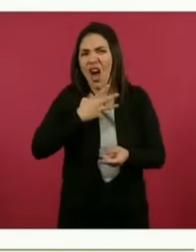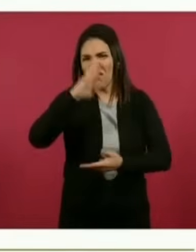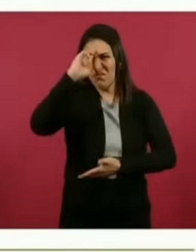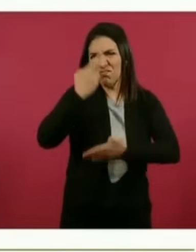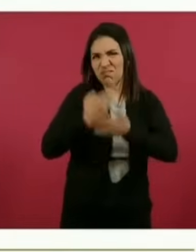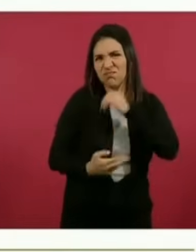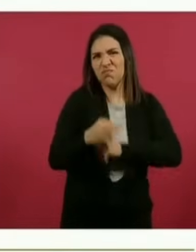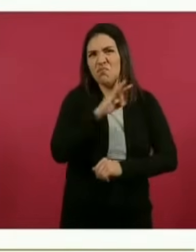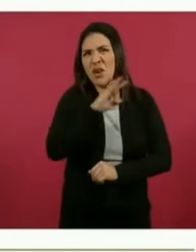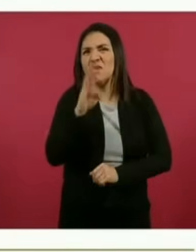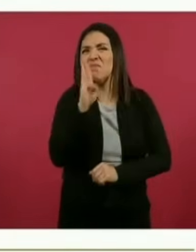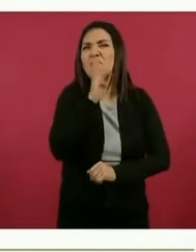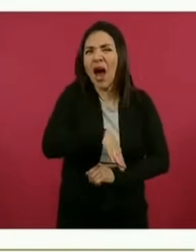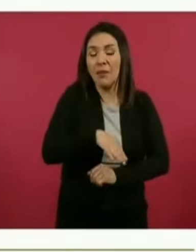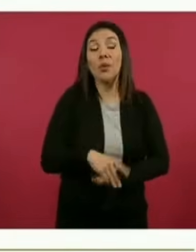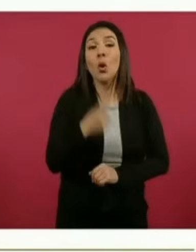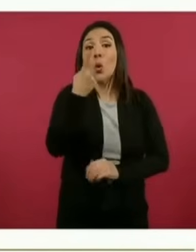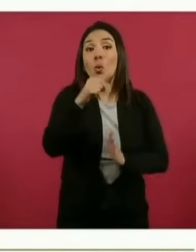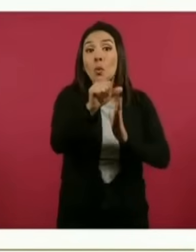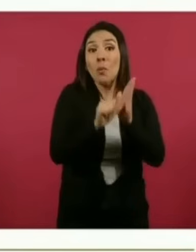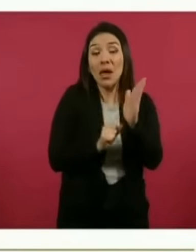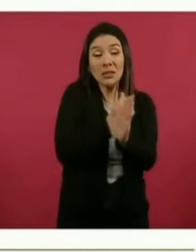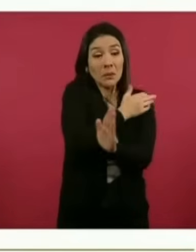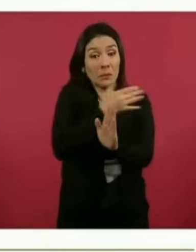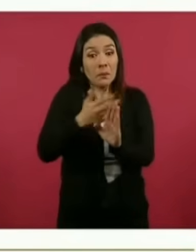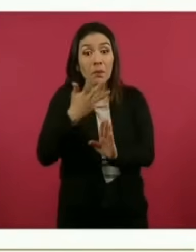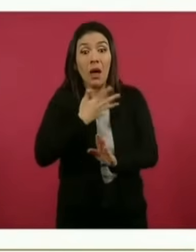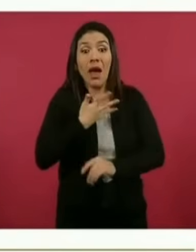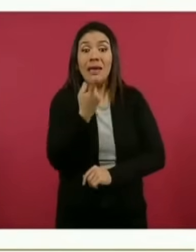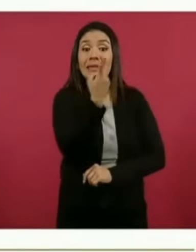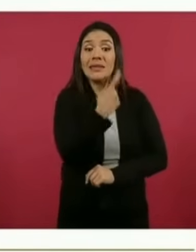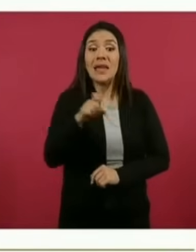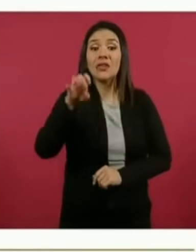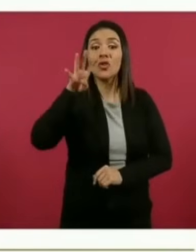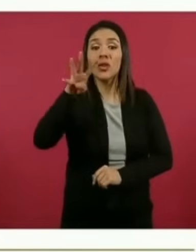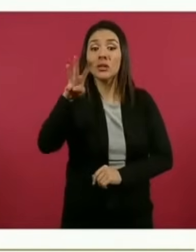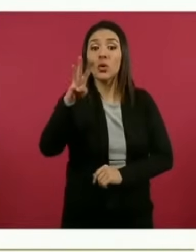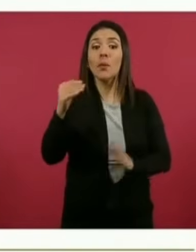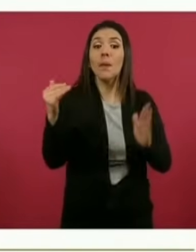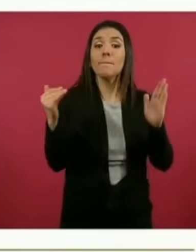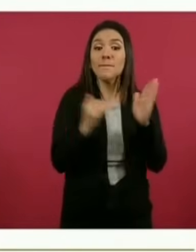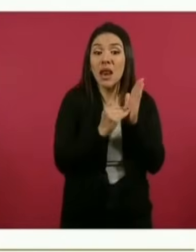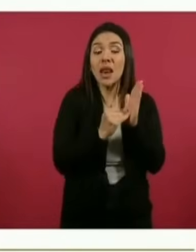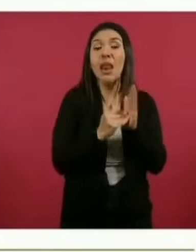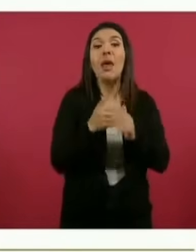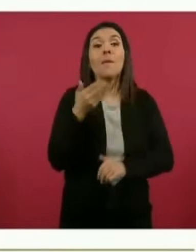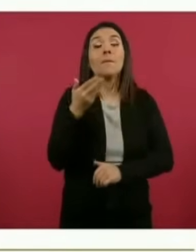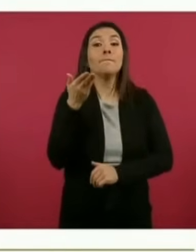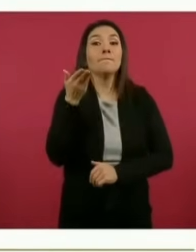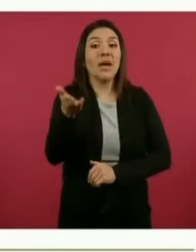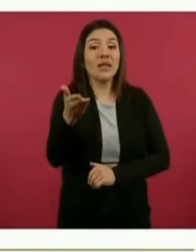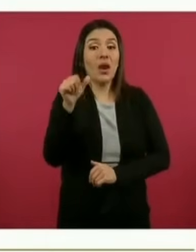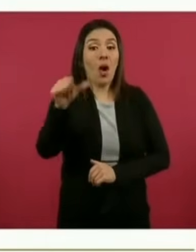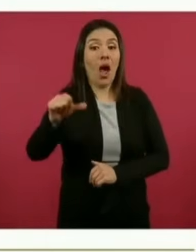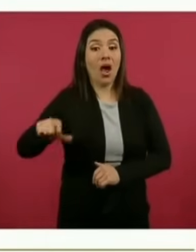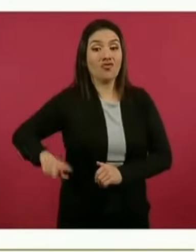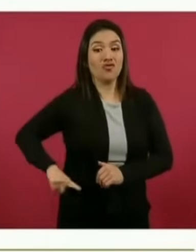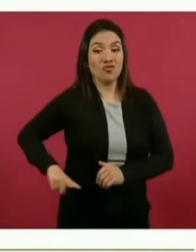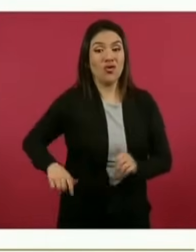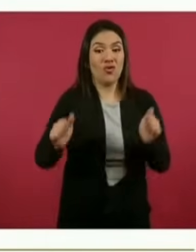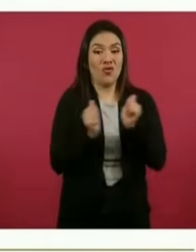vulnerabilidades, y en un solo mes hemos tenido 119 peticiones hacia estos